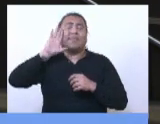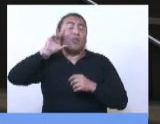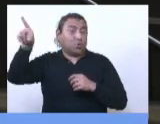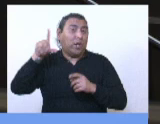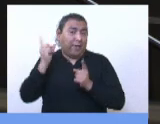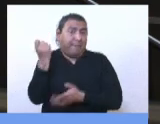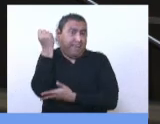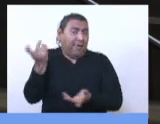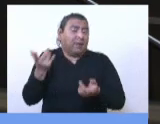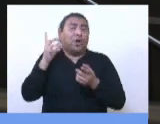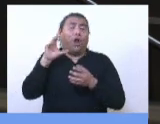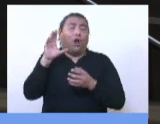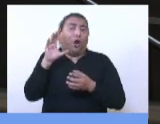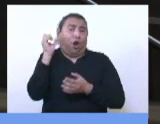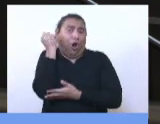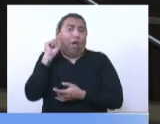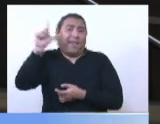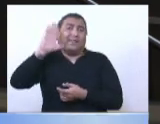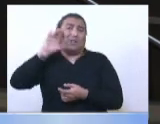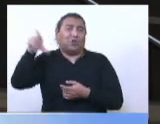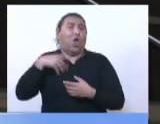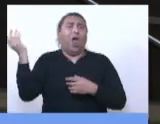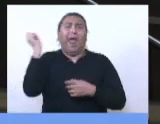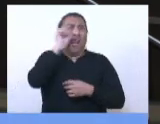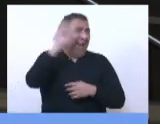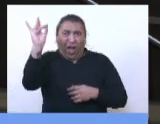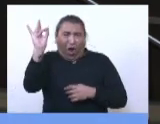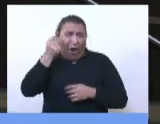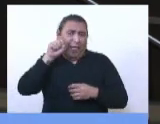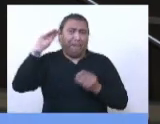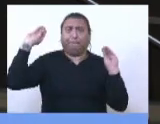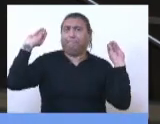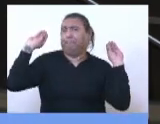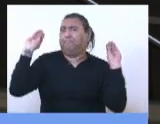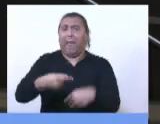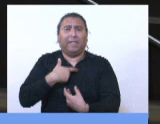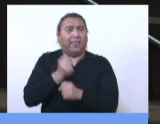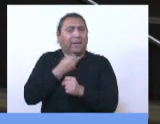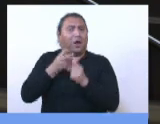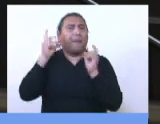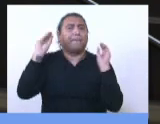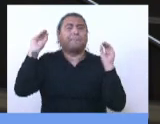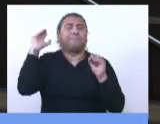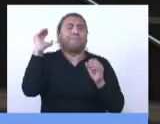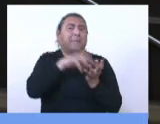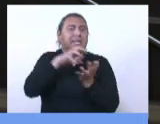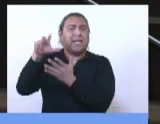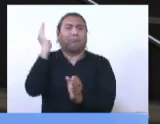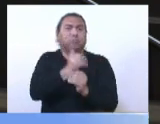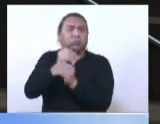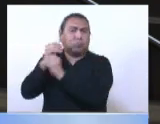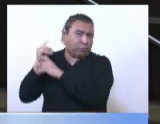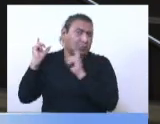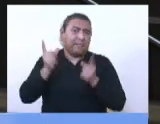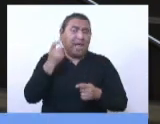que está unido tuvo récord de pérdida de trabajo récord de cierre de empresas récord toda la economía europea también de